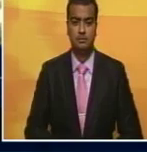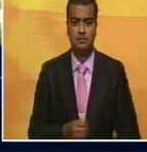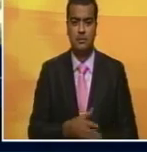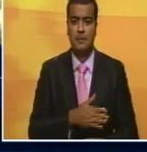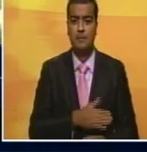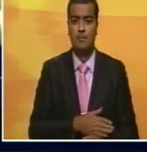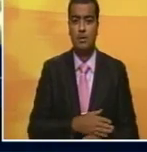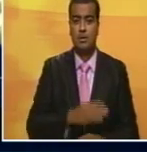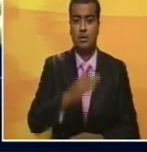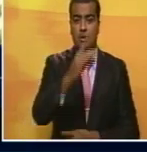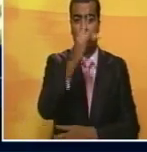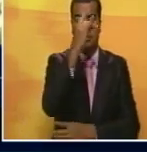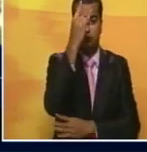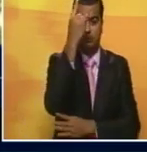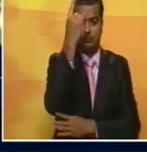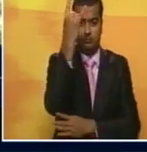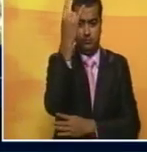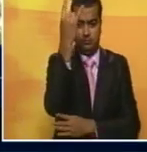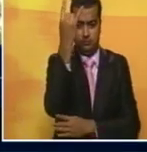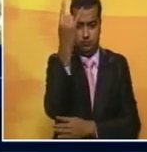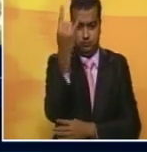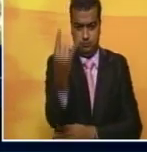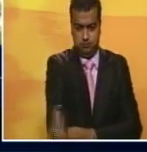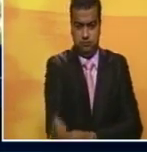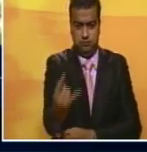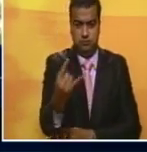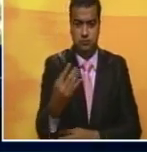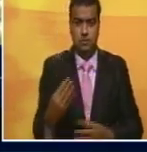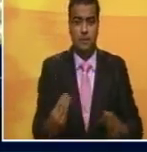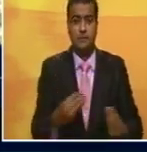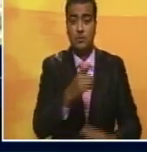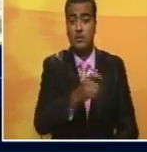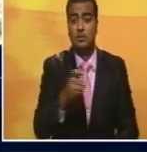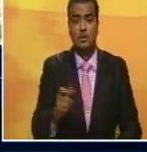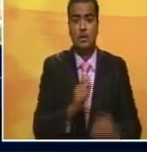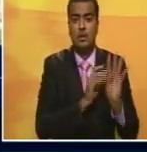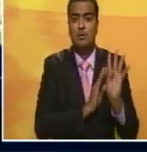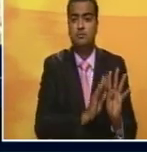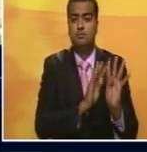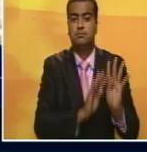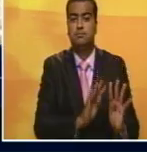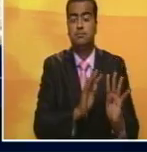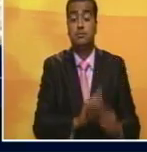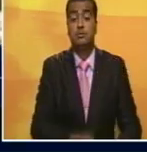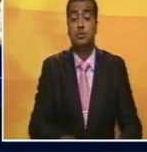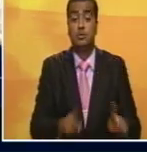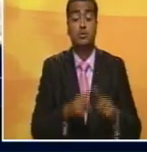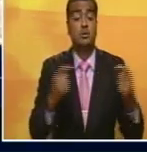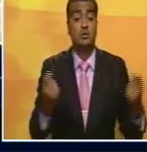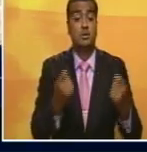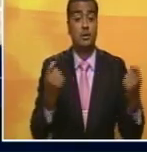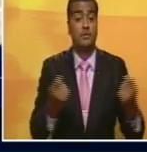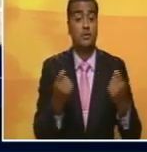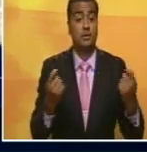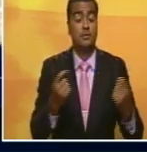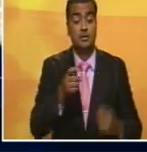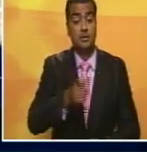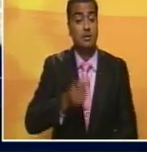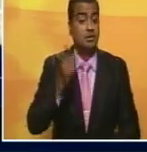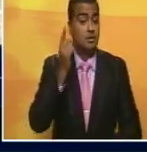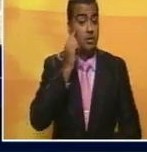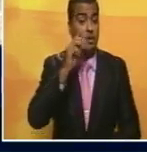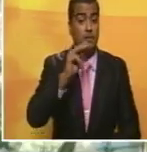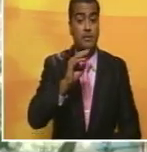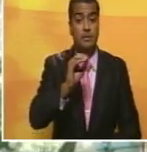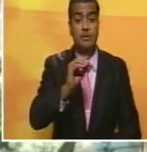la caída de un árbol sobre una multitud durante una procesión. El hecho ocurrió cuando se celebraba la fiesta de la Señora del